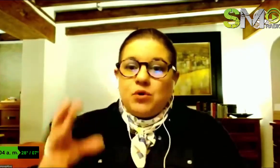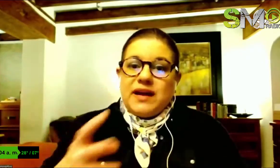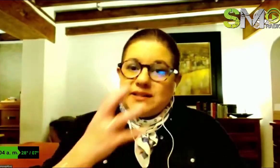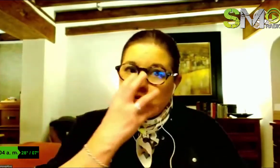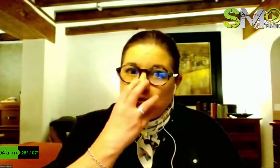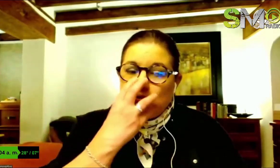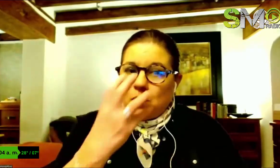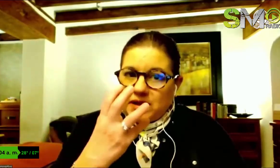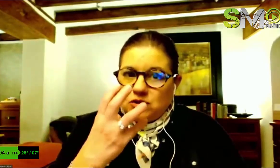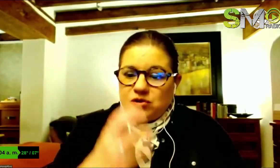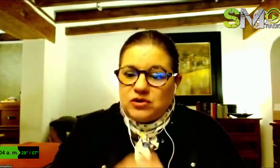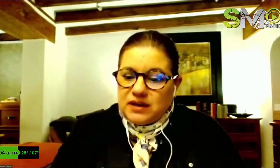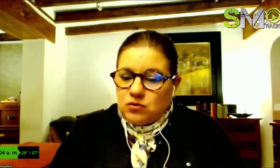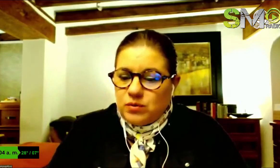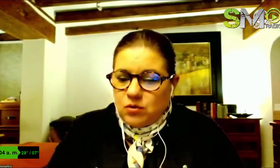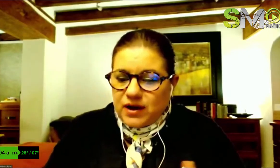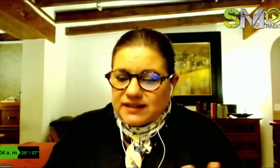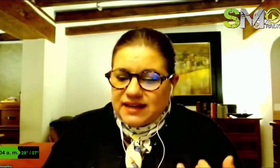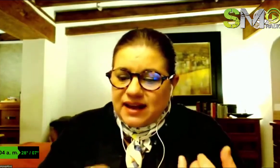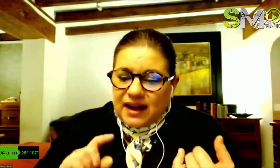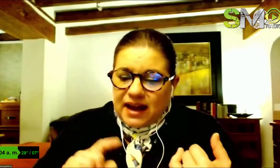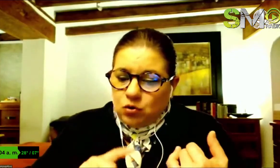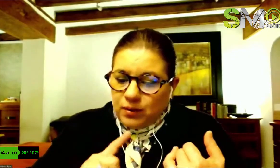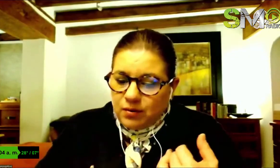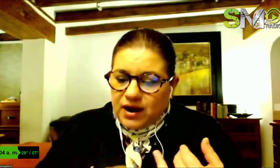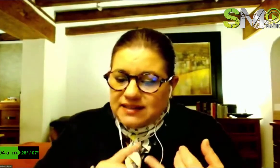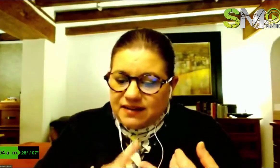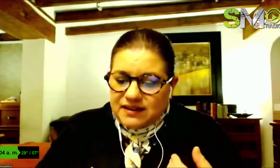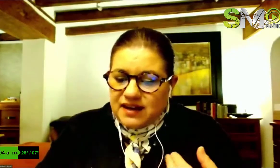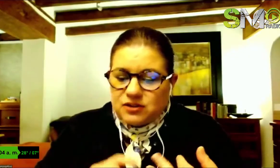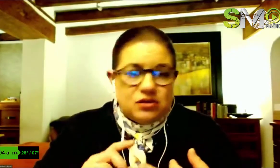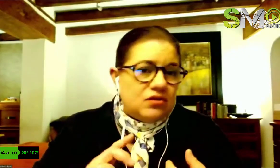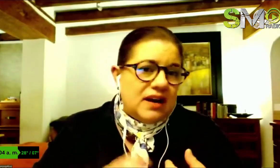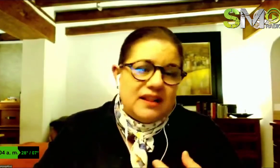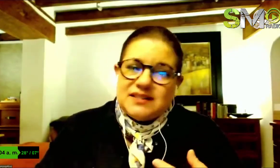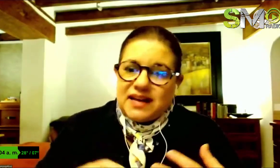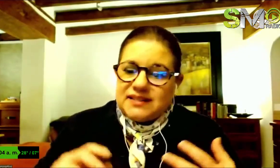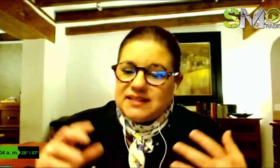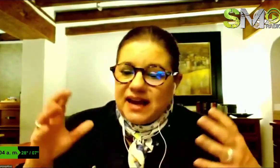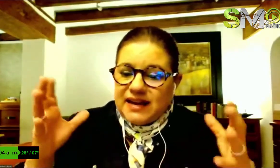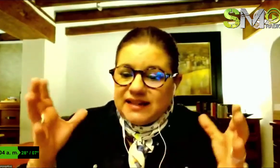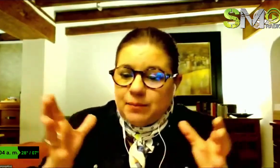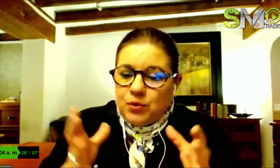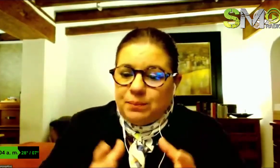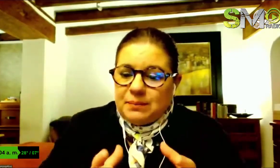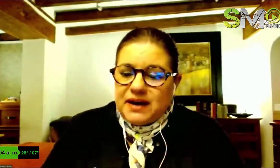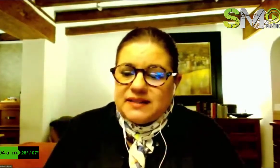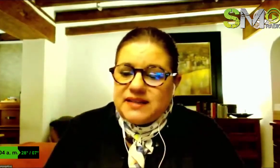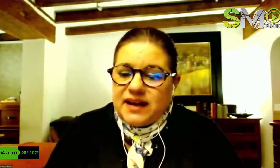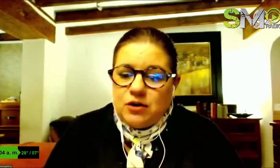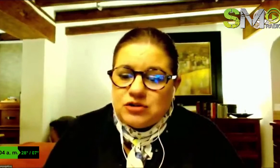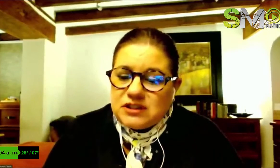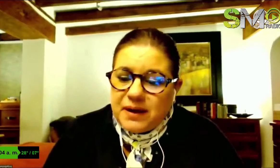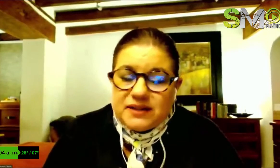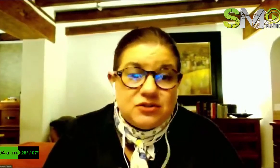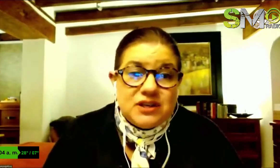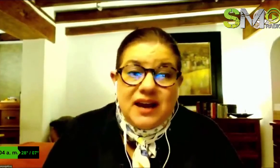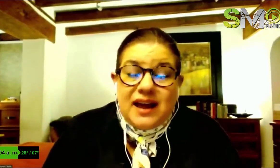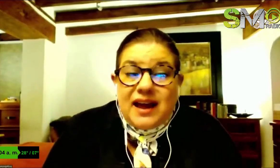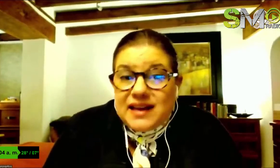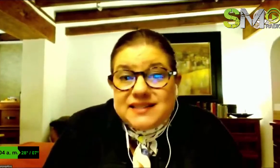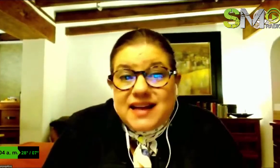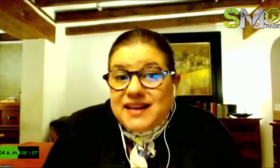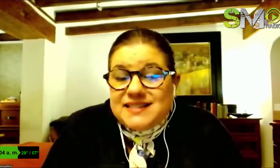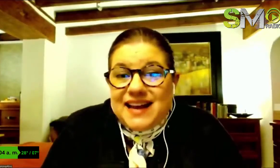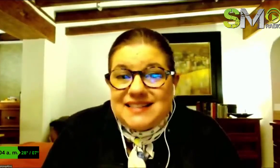libre, porque es un momento donde el cubrebocas, la ventilación, la distancia, el tiempo de permanencia en los espacios,